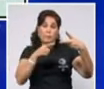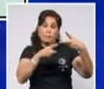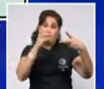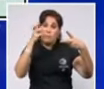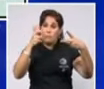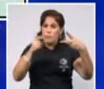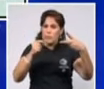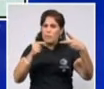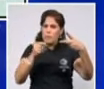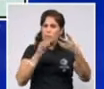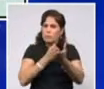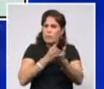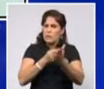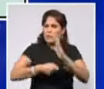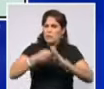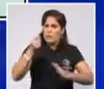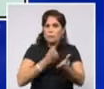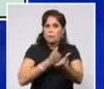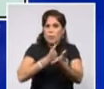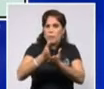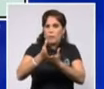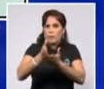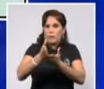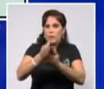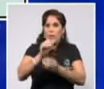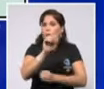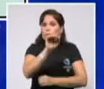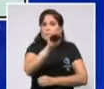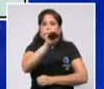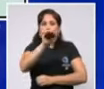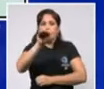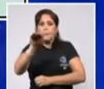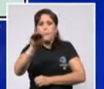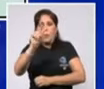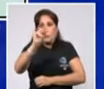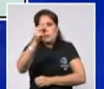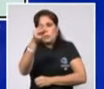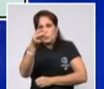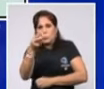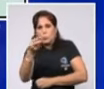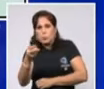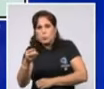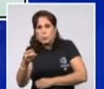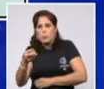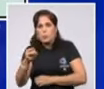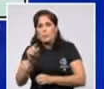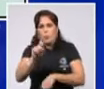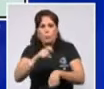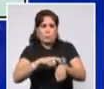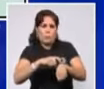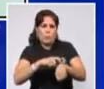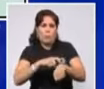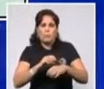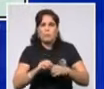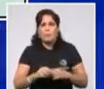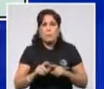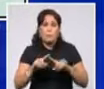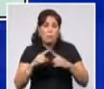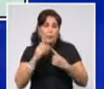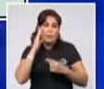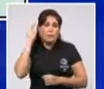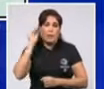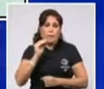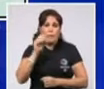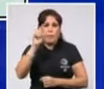que se mantiene como una meseta, aunque con una disminución en los últimos días, teniendo en cuenta el número de casos